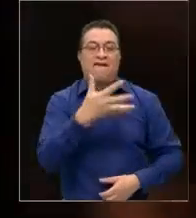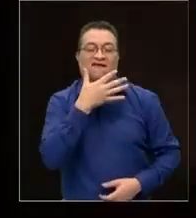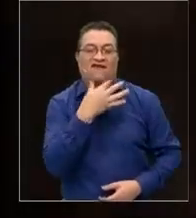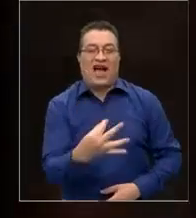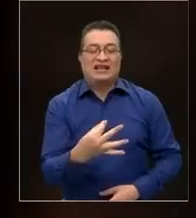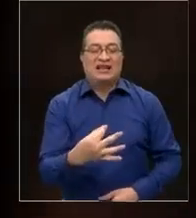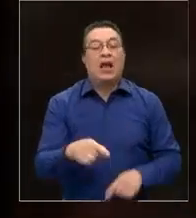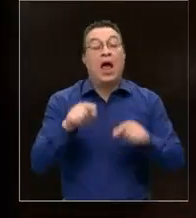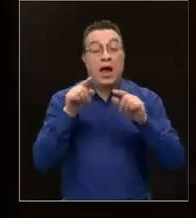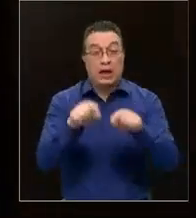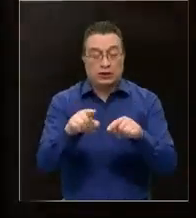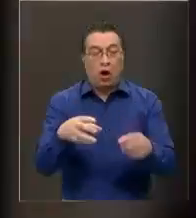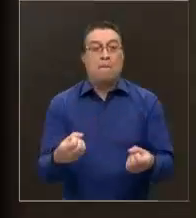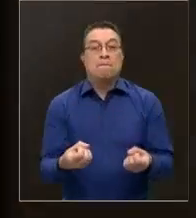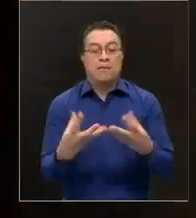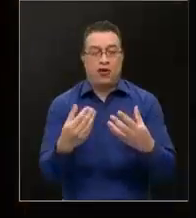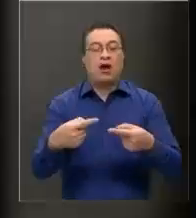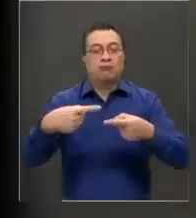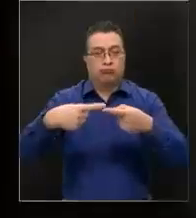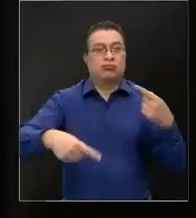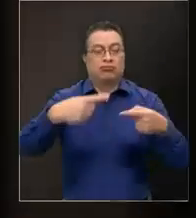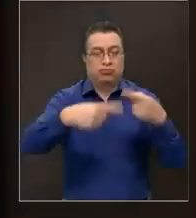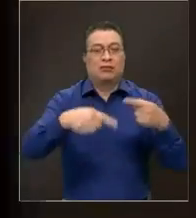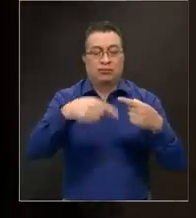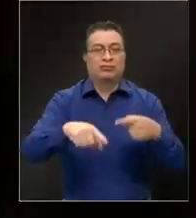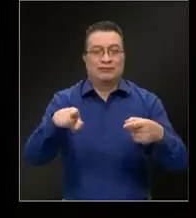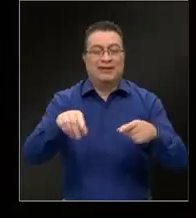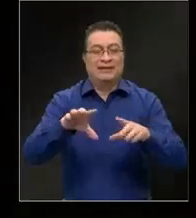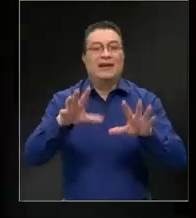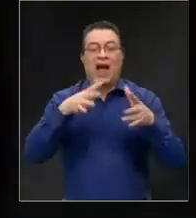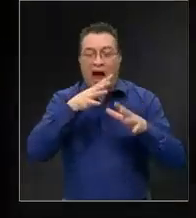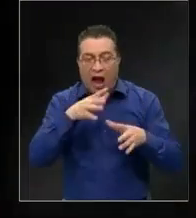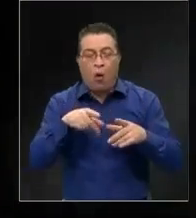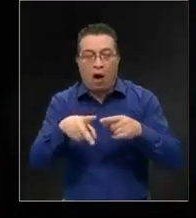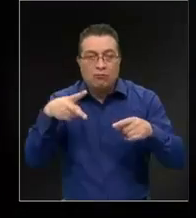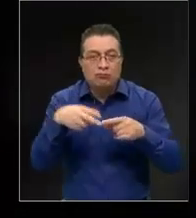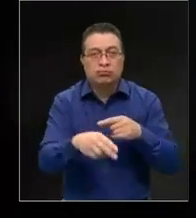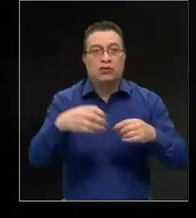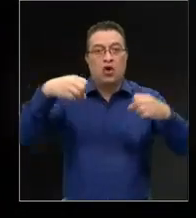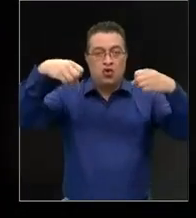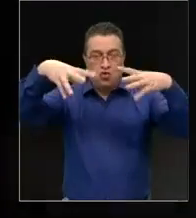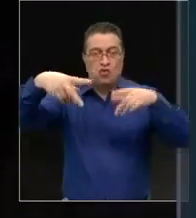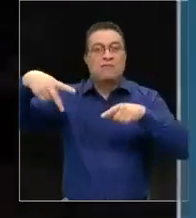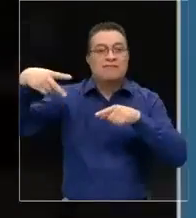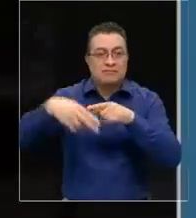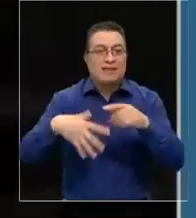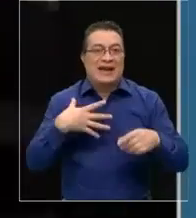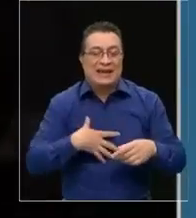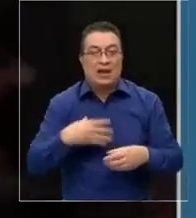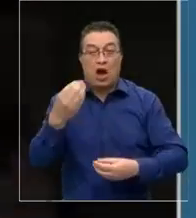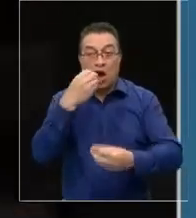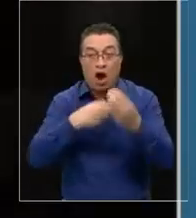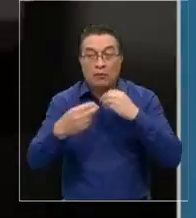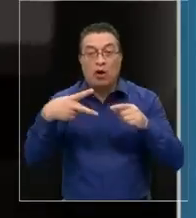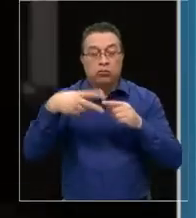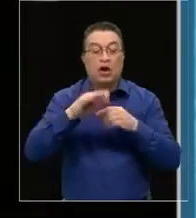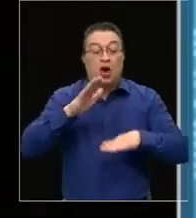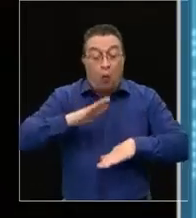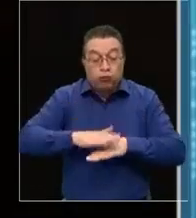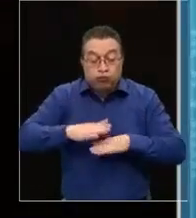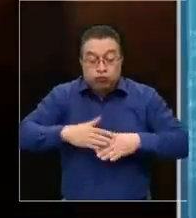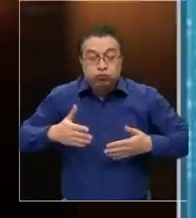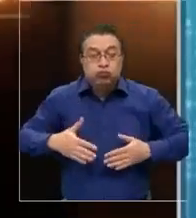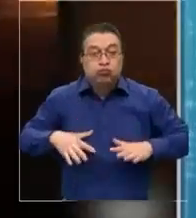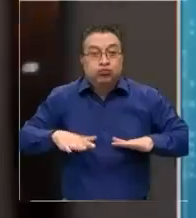a provocar disrupciones en los sistemas básicos de agua, de electricidad, de alimentación y, por cierto, de